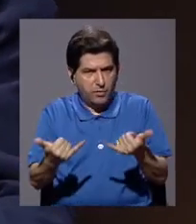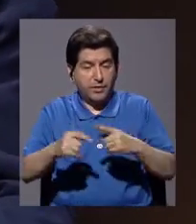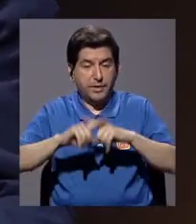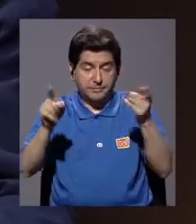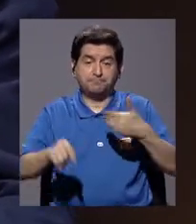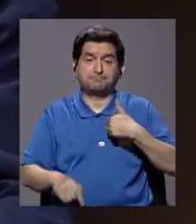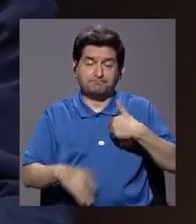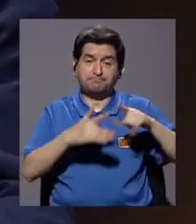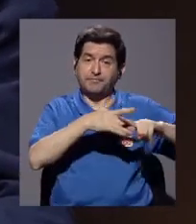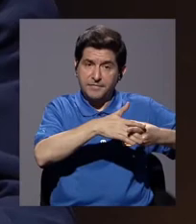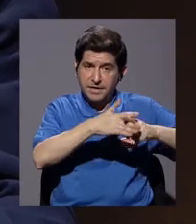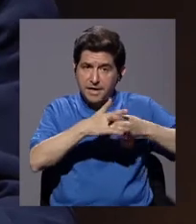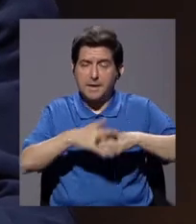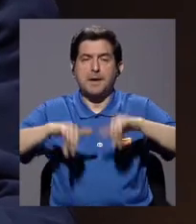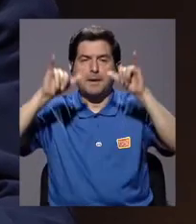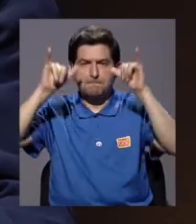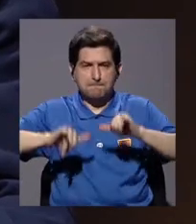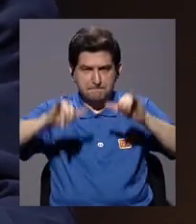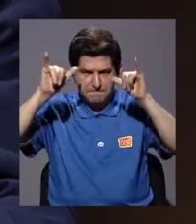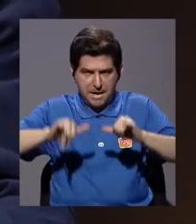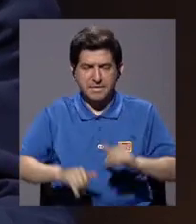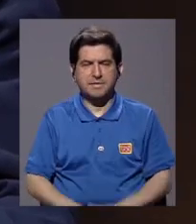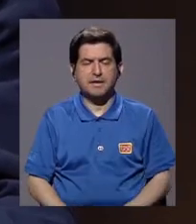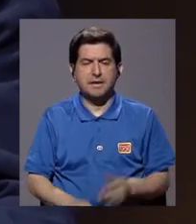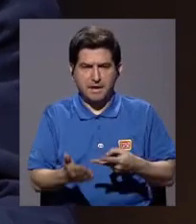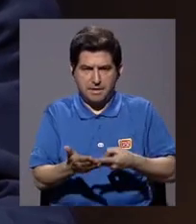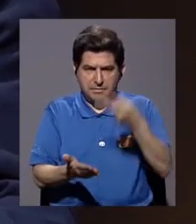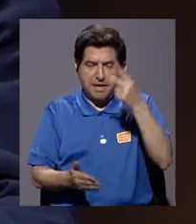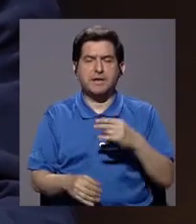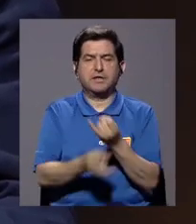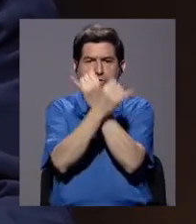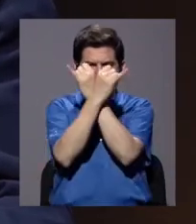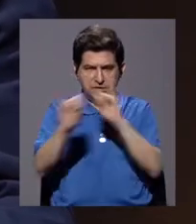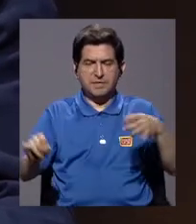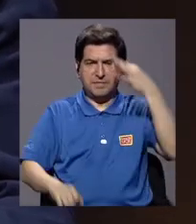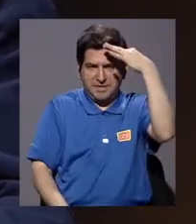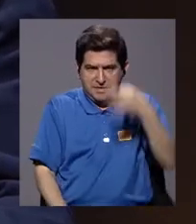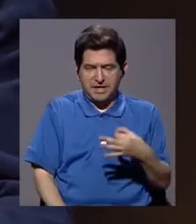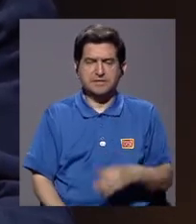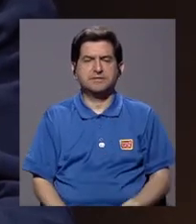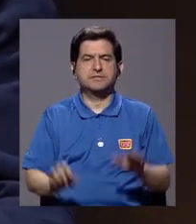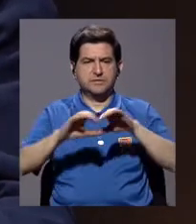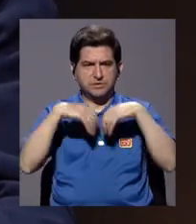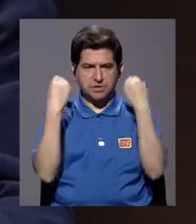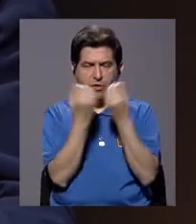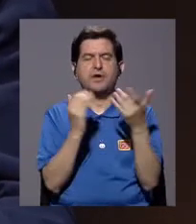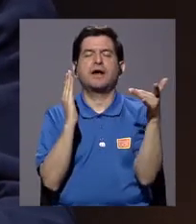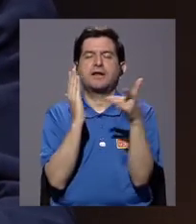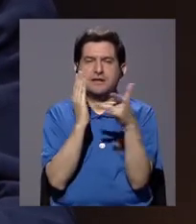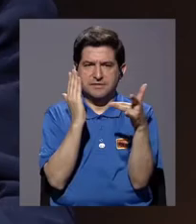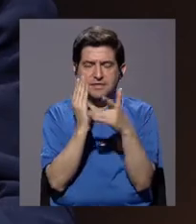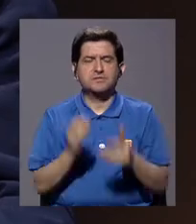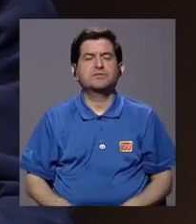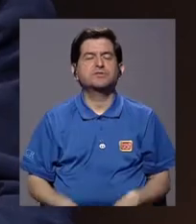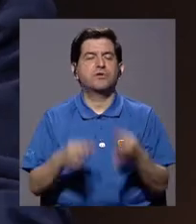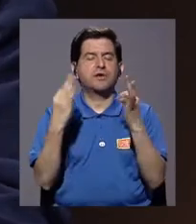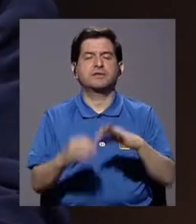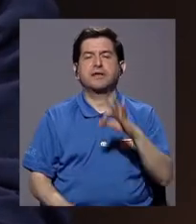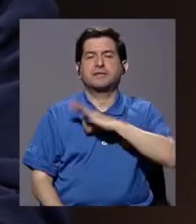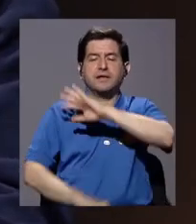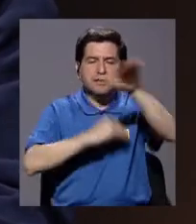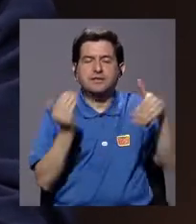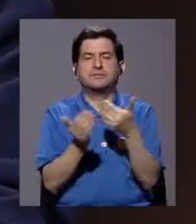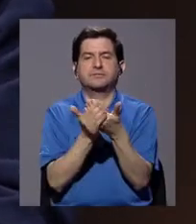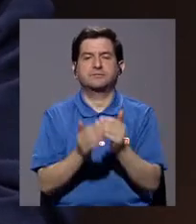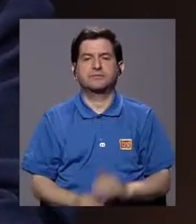alguna medida, pero tenemos herramientas para mantener y hacer valer esa autonomía de criterio, que es una organización de carácter técnico que lo que busca es el